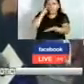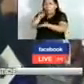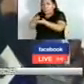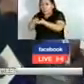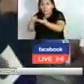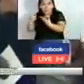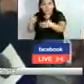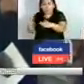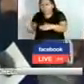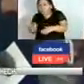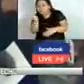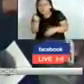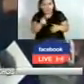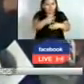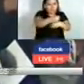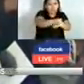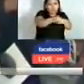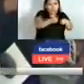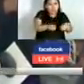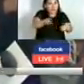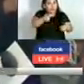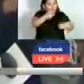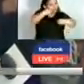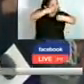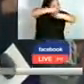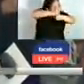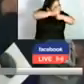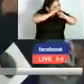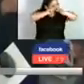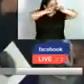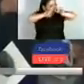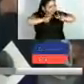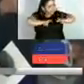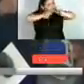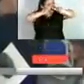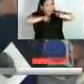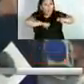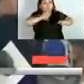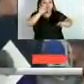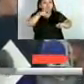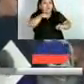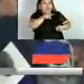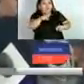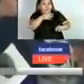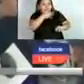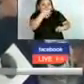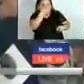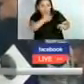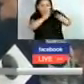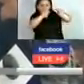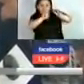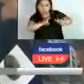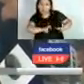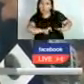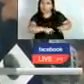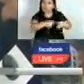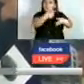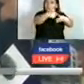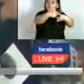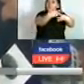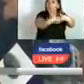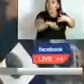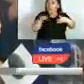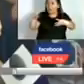enviarlas al laboratorio científico de la Policía Nacional Civil para que determine la veracidad, la legitimidad y que si